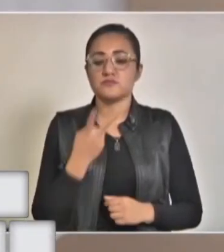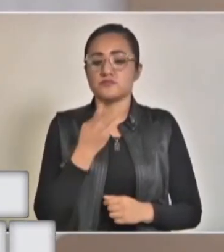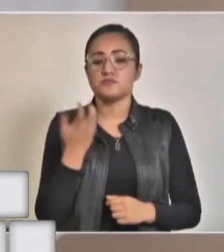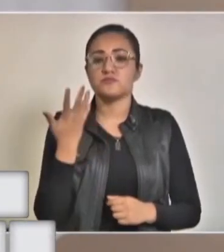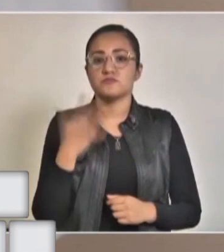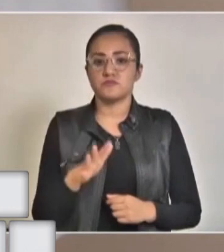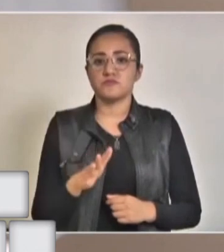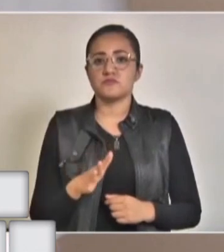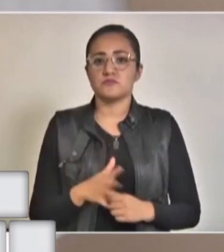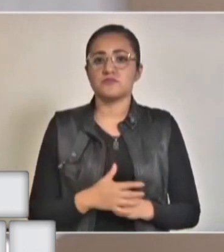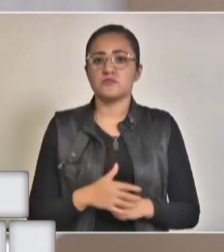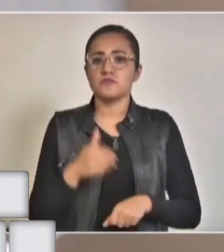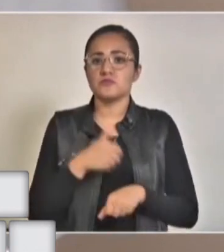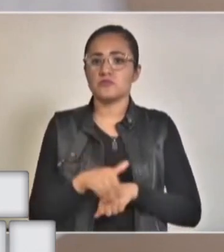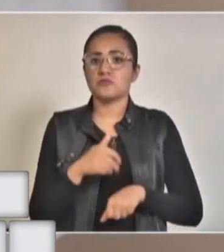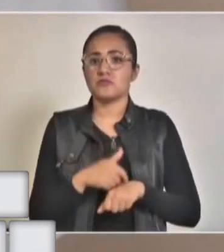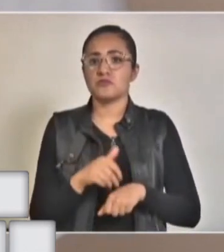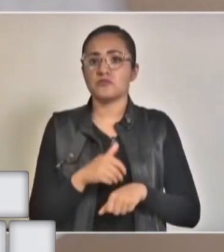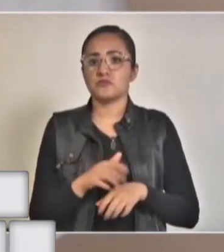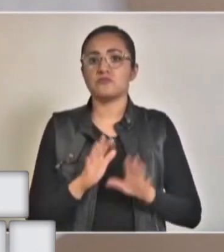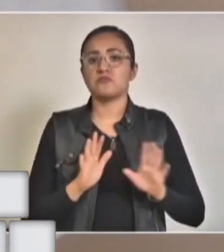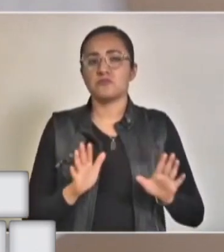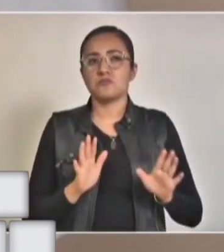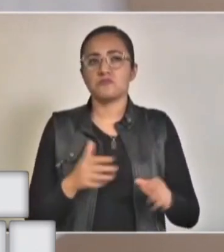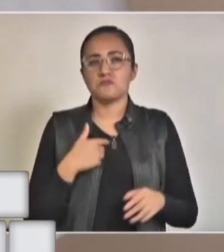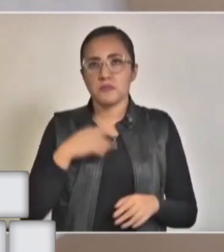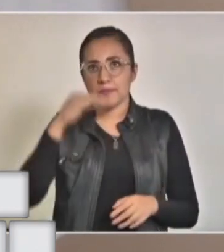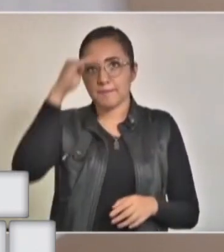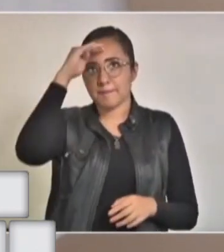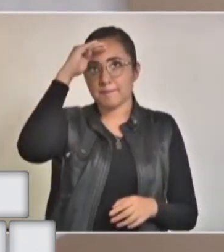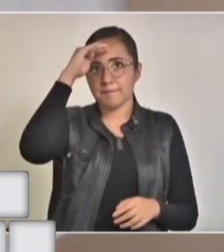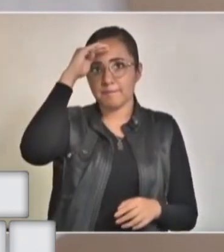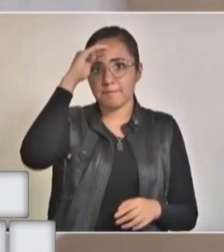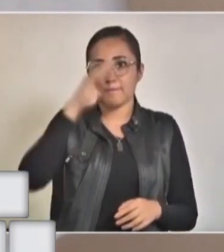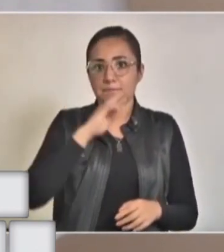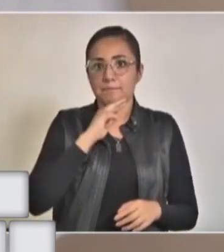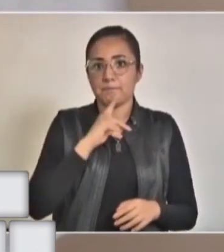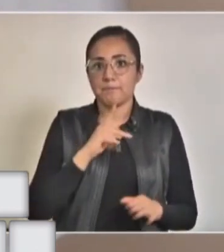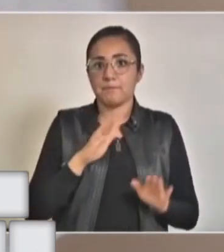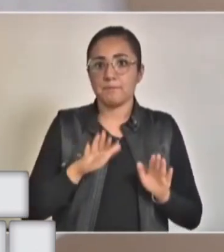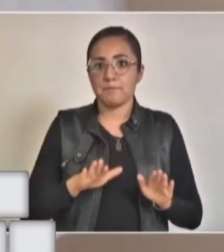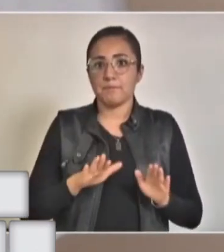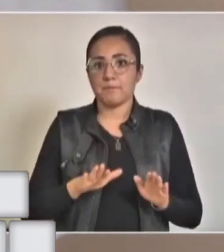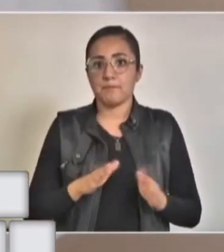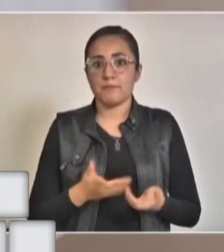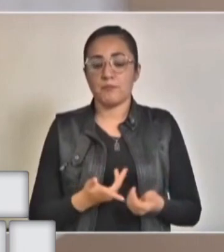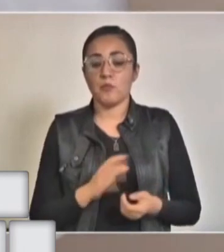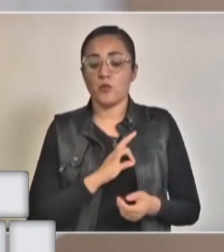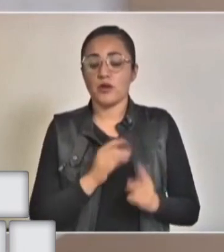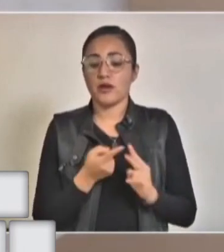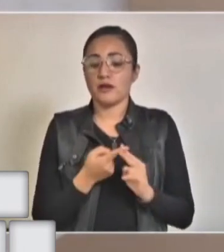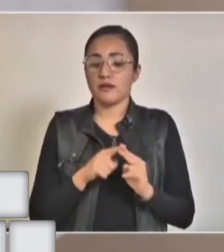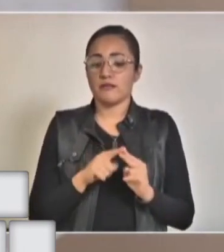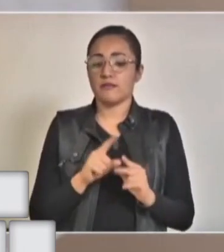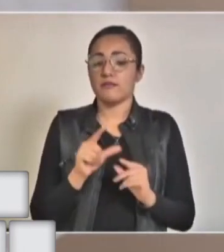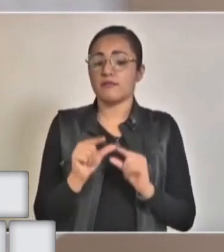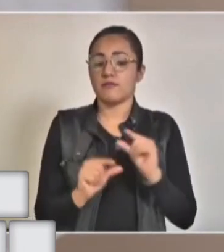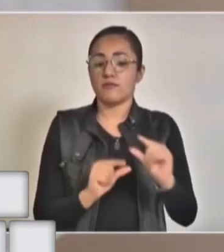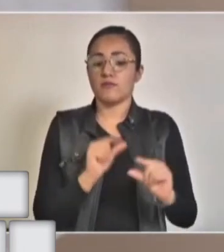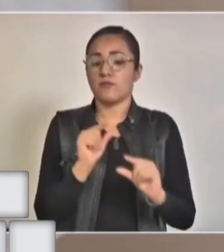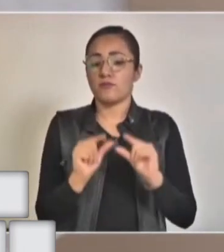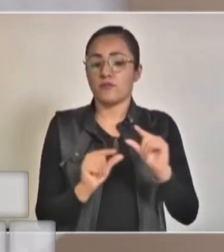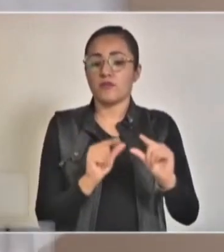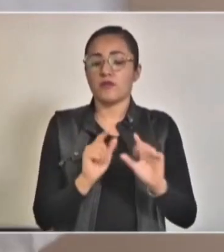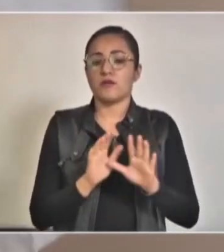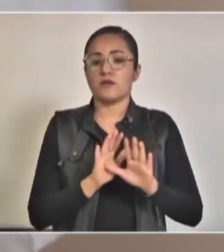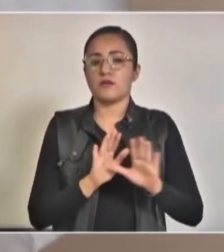210 es una cifra que ya nos está permitiendo pensar en que estamos empezando a controlar